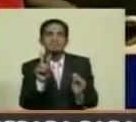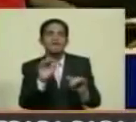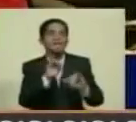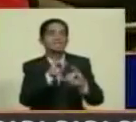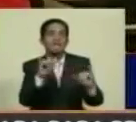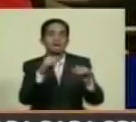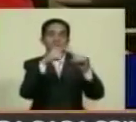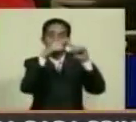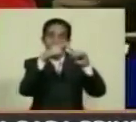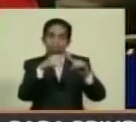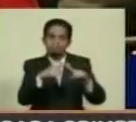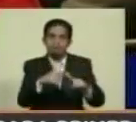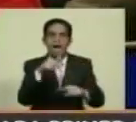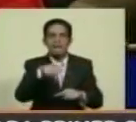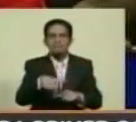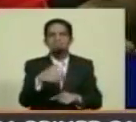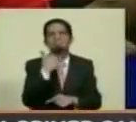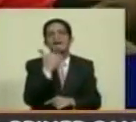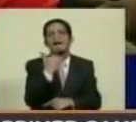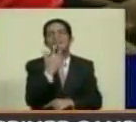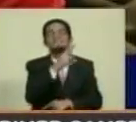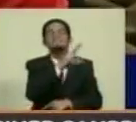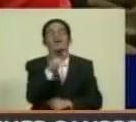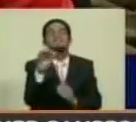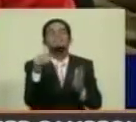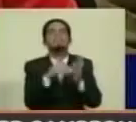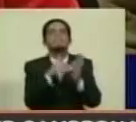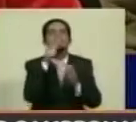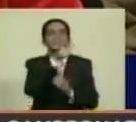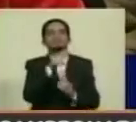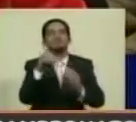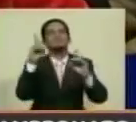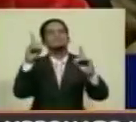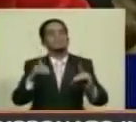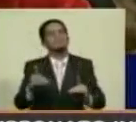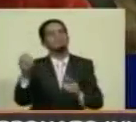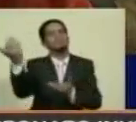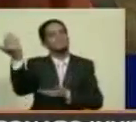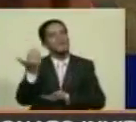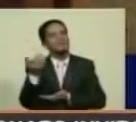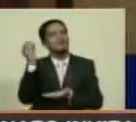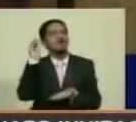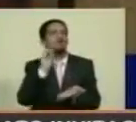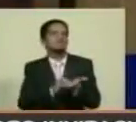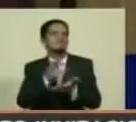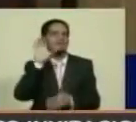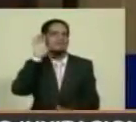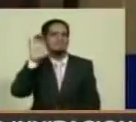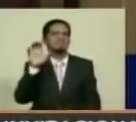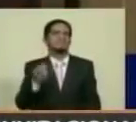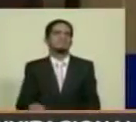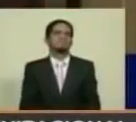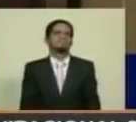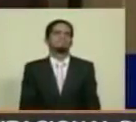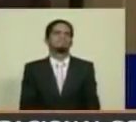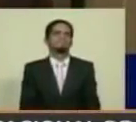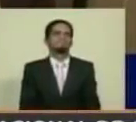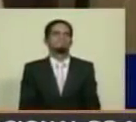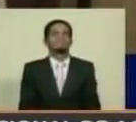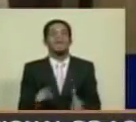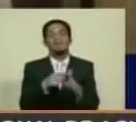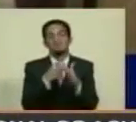cifra cercana a 20.000 personas que han decidido repatriarse en el plan Vuelta a la Patria. Entonces ya se les